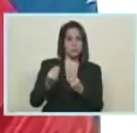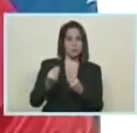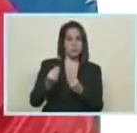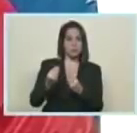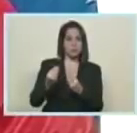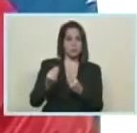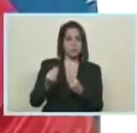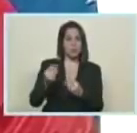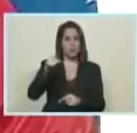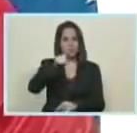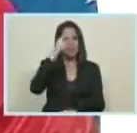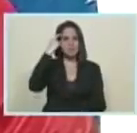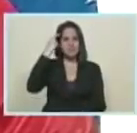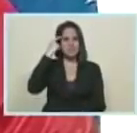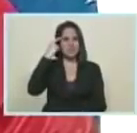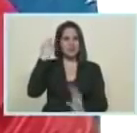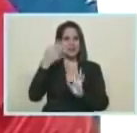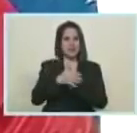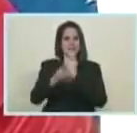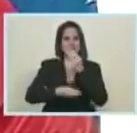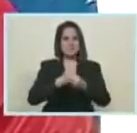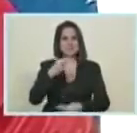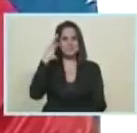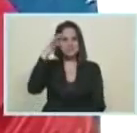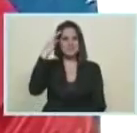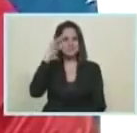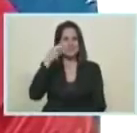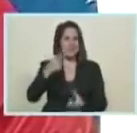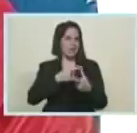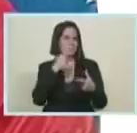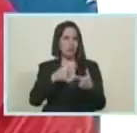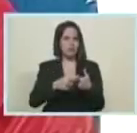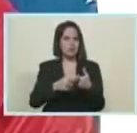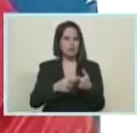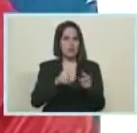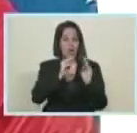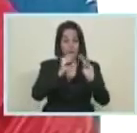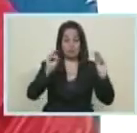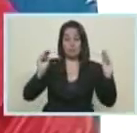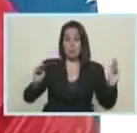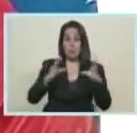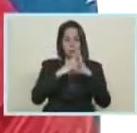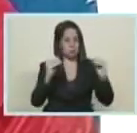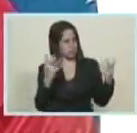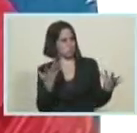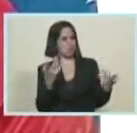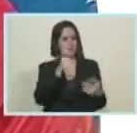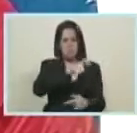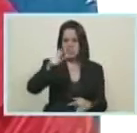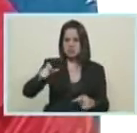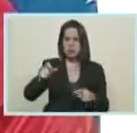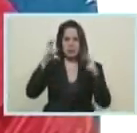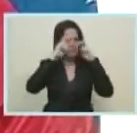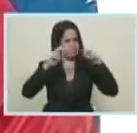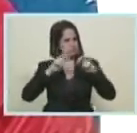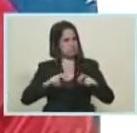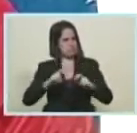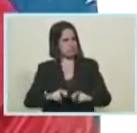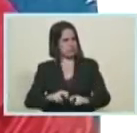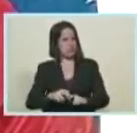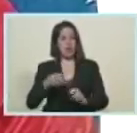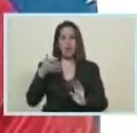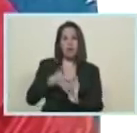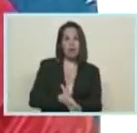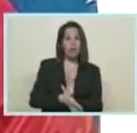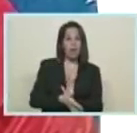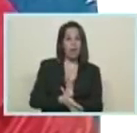¿Y ustedes saben qué hizo la fiscalía entonces? Llamó a los involucrados, a los investigados, les pasó el